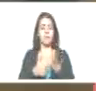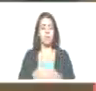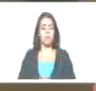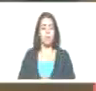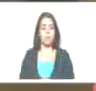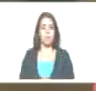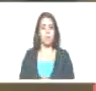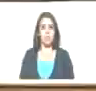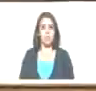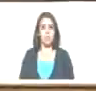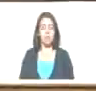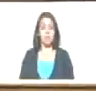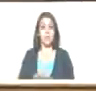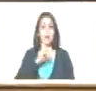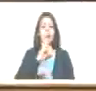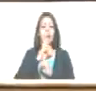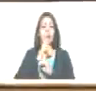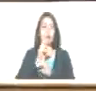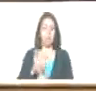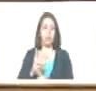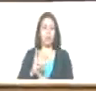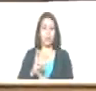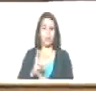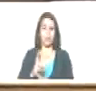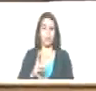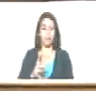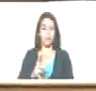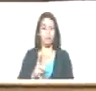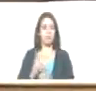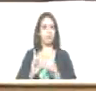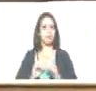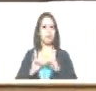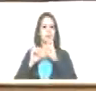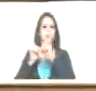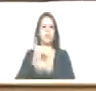Ha sido una respuesta de dignidad, de valentía.